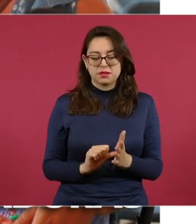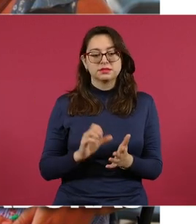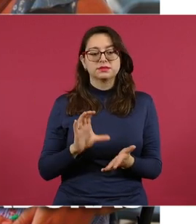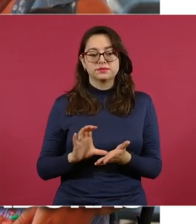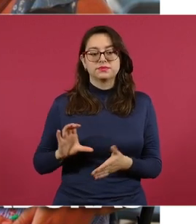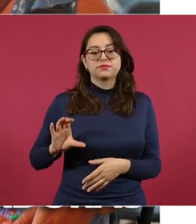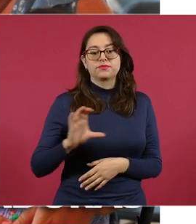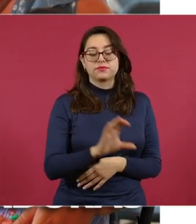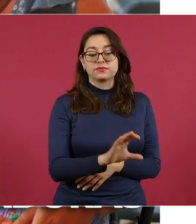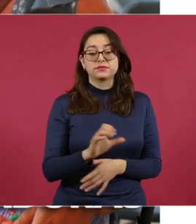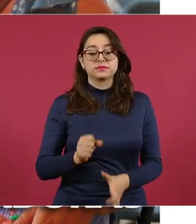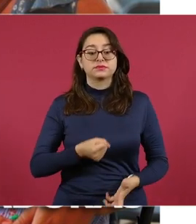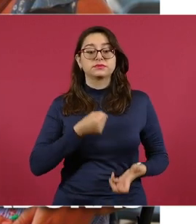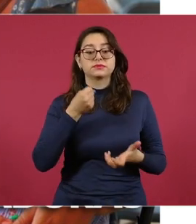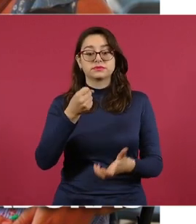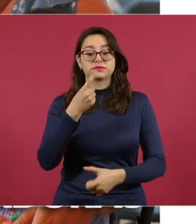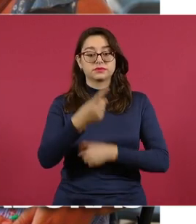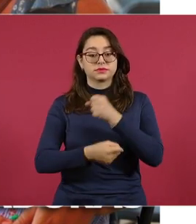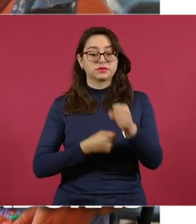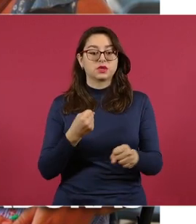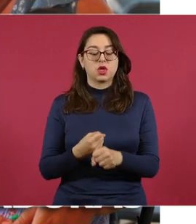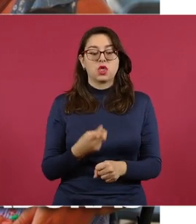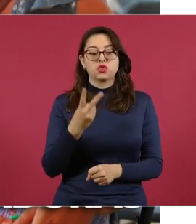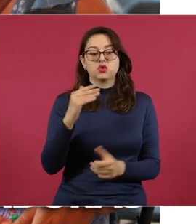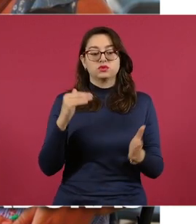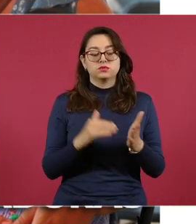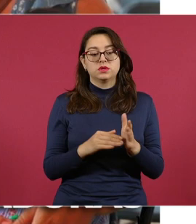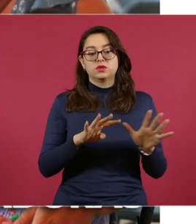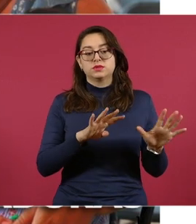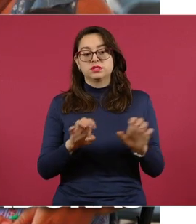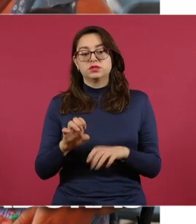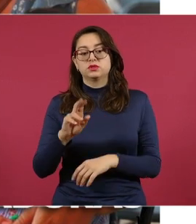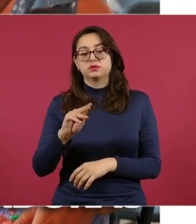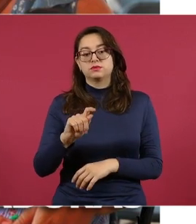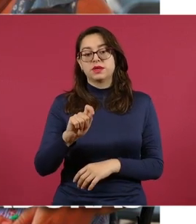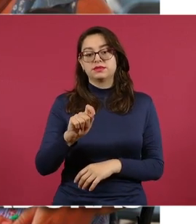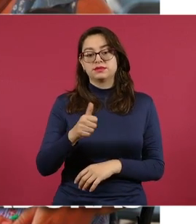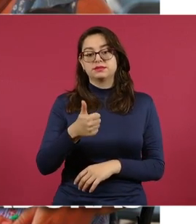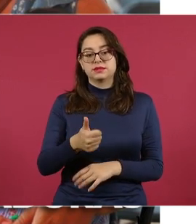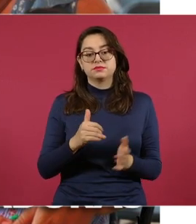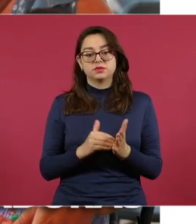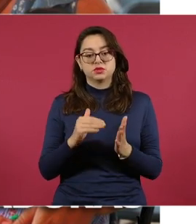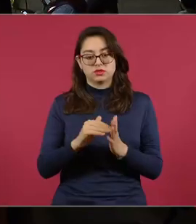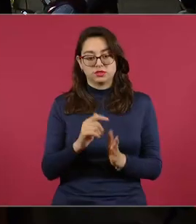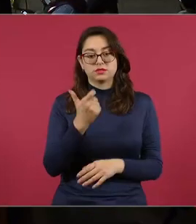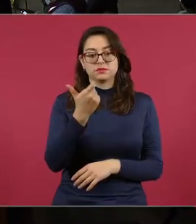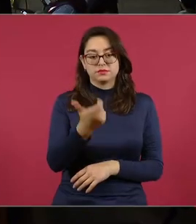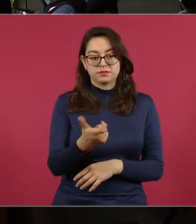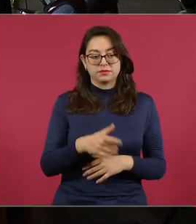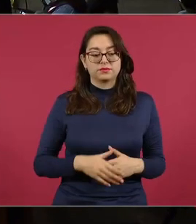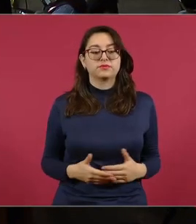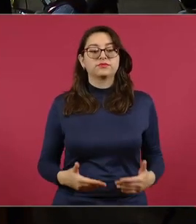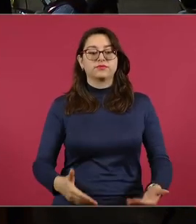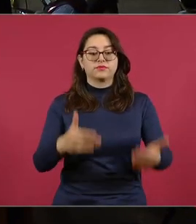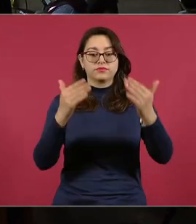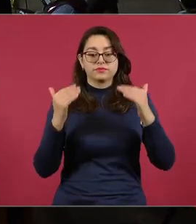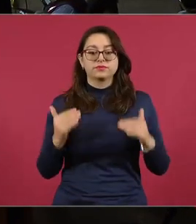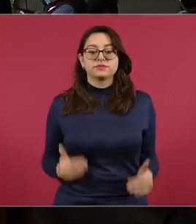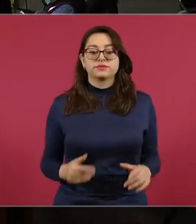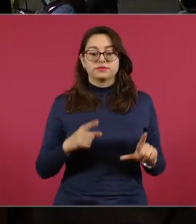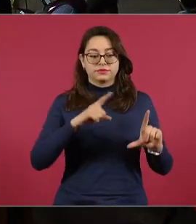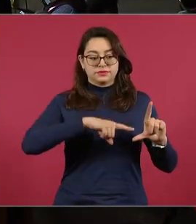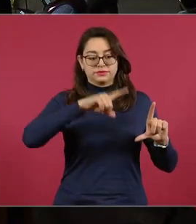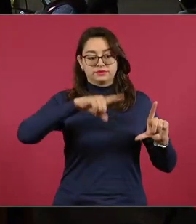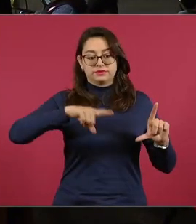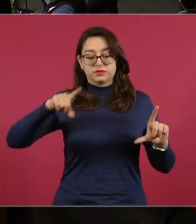es de 2.926 millones de pesos. Adelante. Aquí traemos unos gráficos del monto que